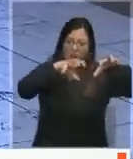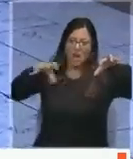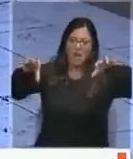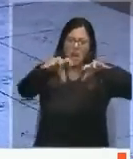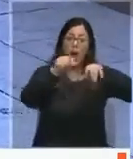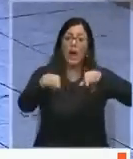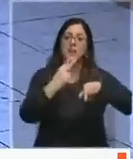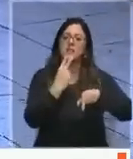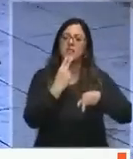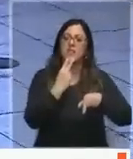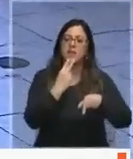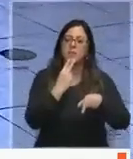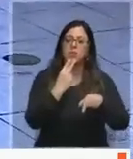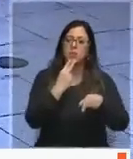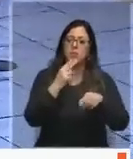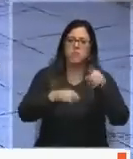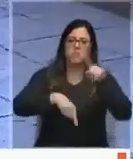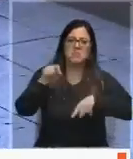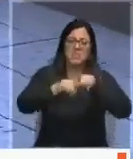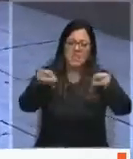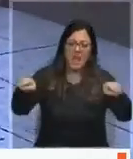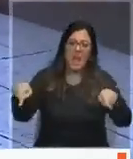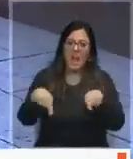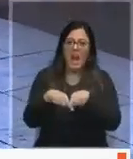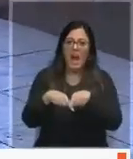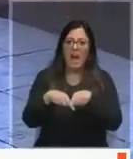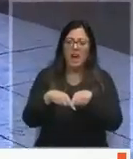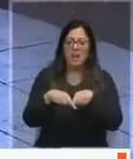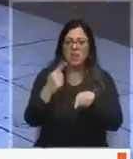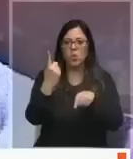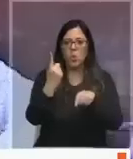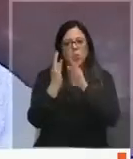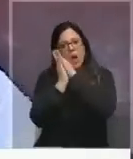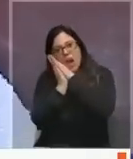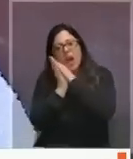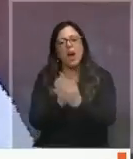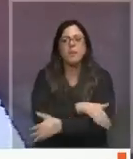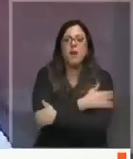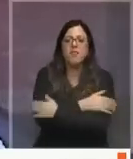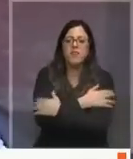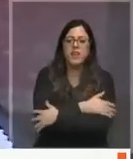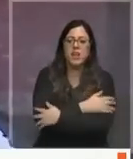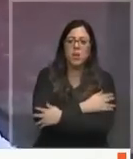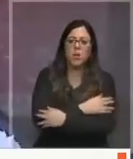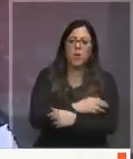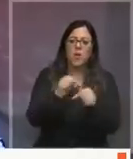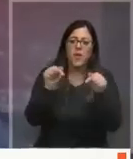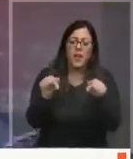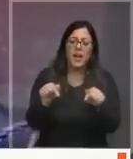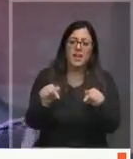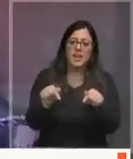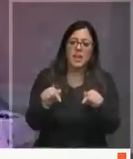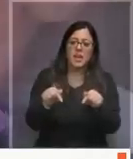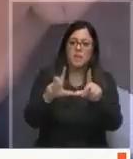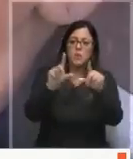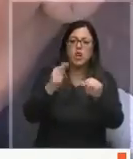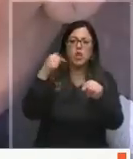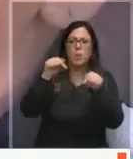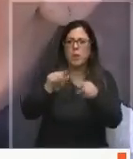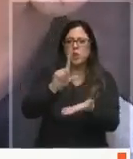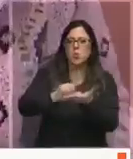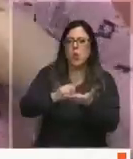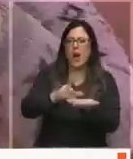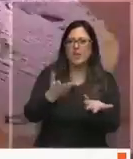vivíamos en tierra, con una cama, con frío. Teníamos un poquito nosotros aquí, pero este lugar era un desierto,